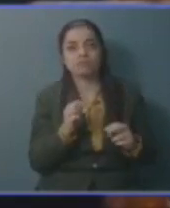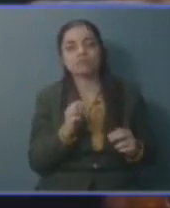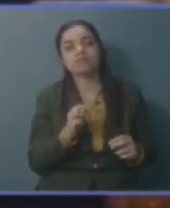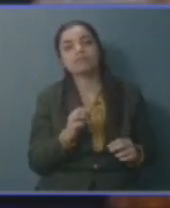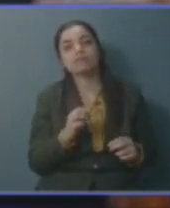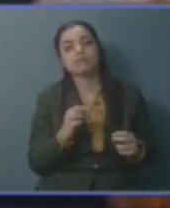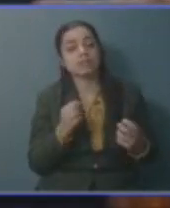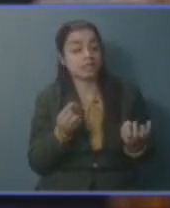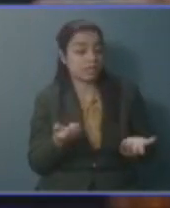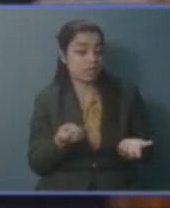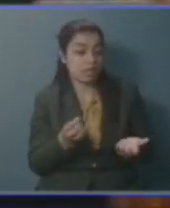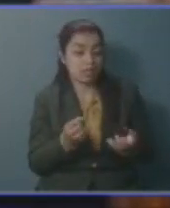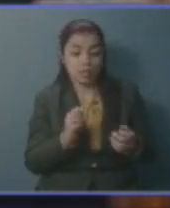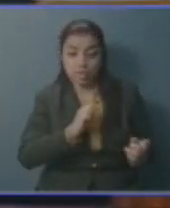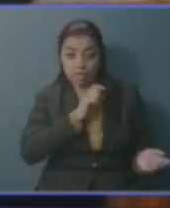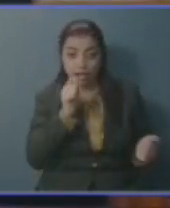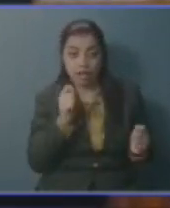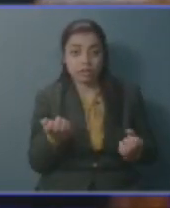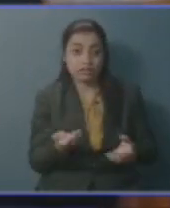del contenido de la pieza,